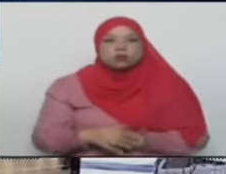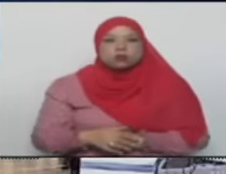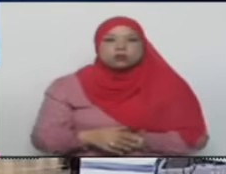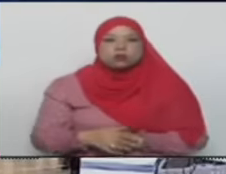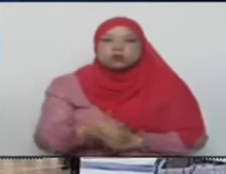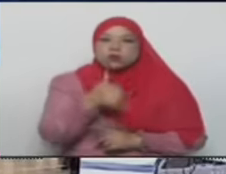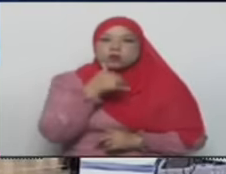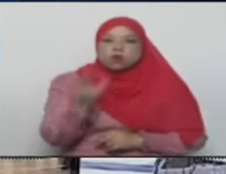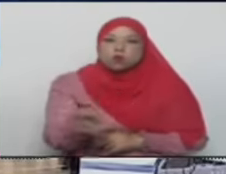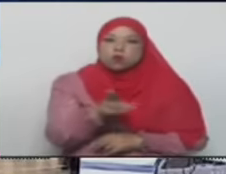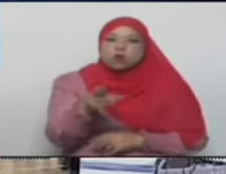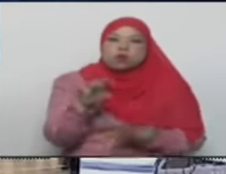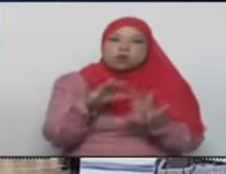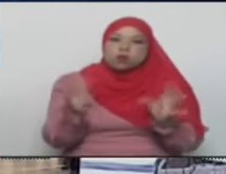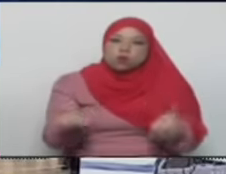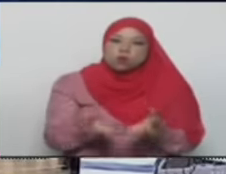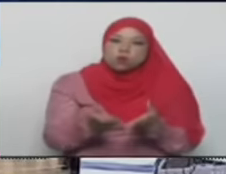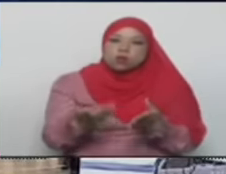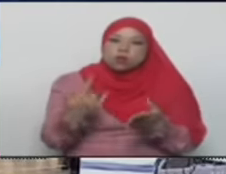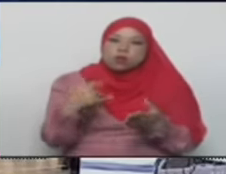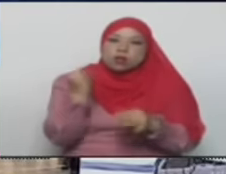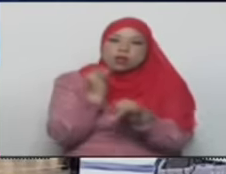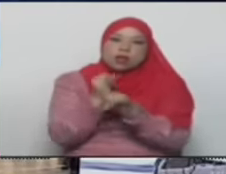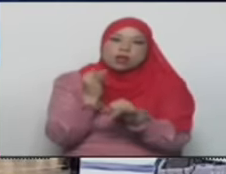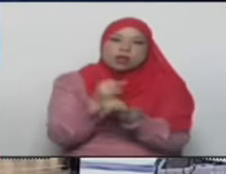¿Quién es el único país del mundo que produce Internet?